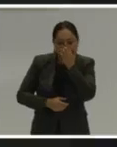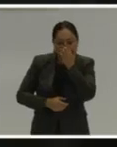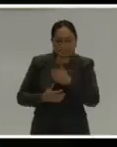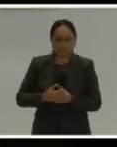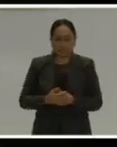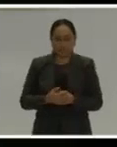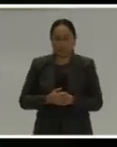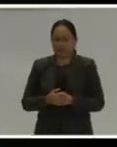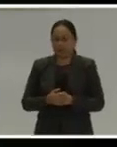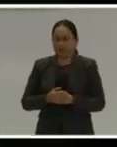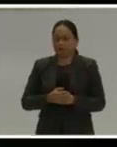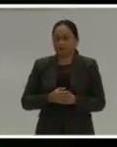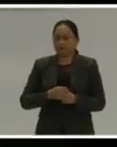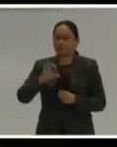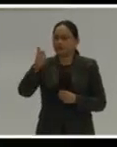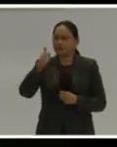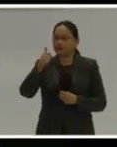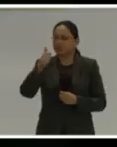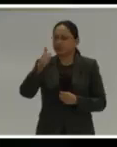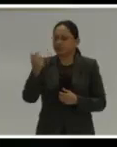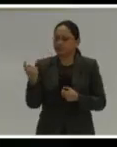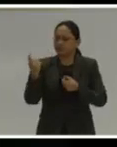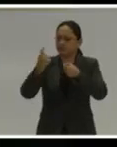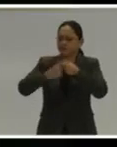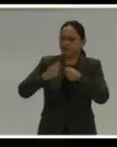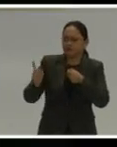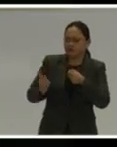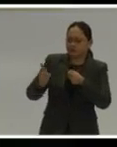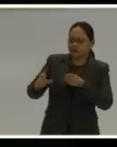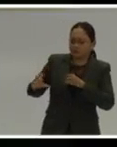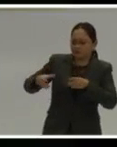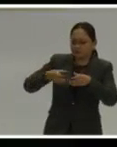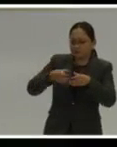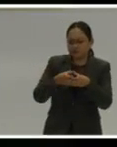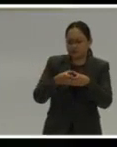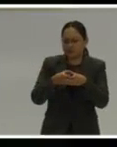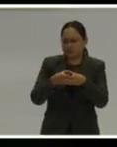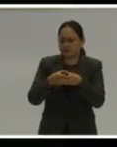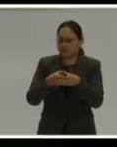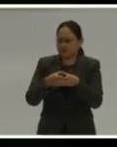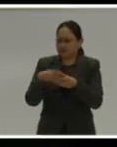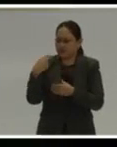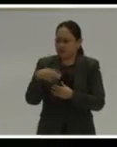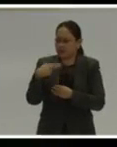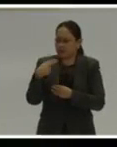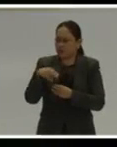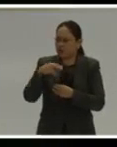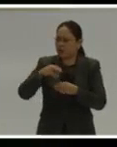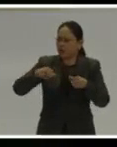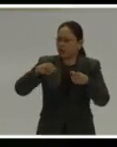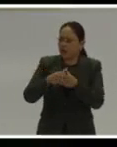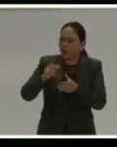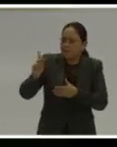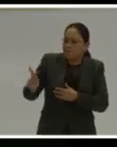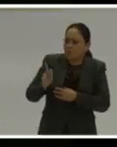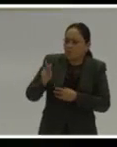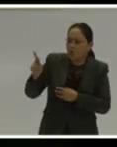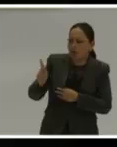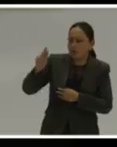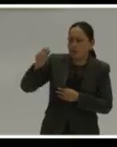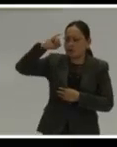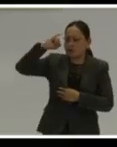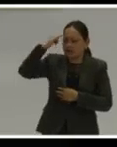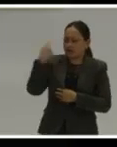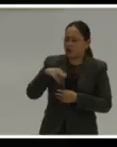El otro pueblo que entró es el pueblo de la Nación Uru, pueblo indígena antes de los